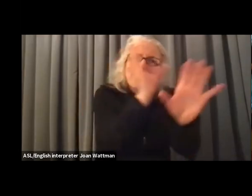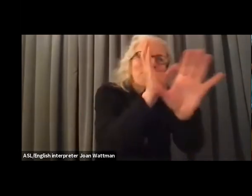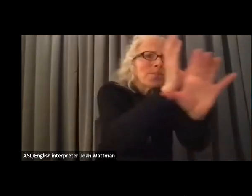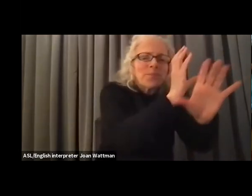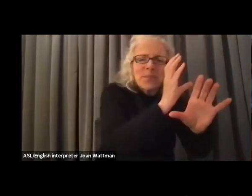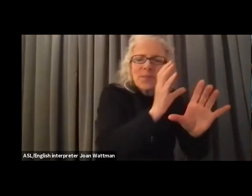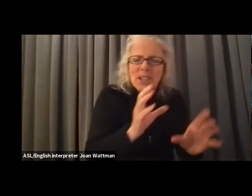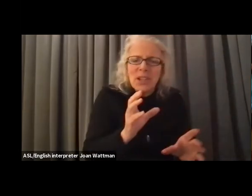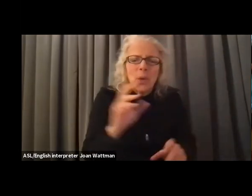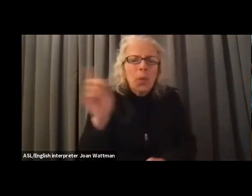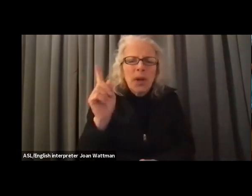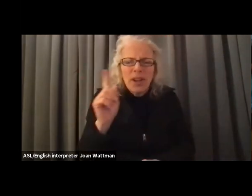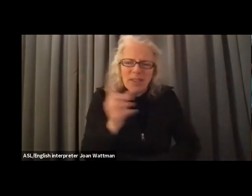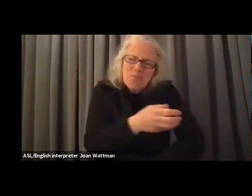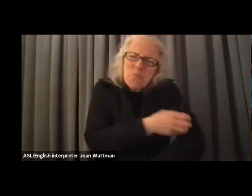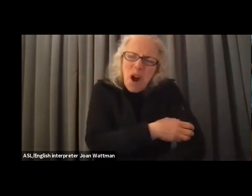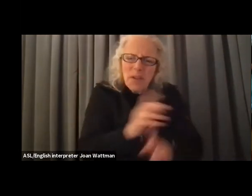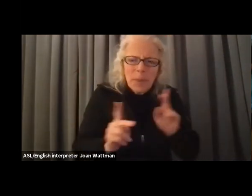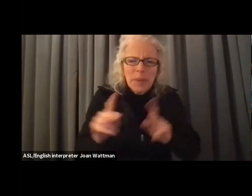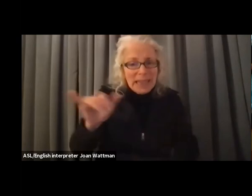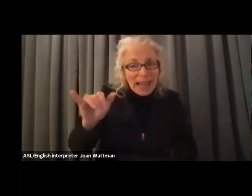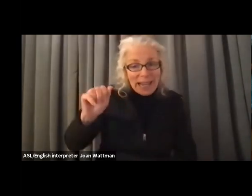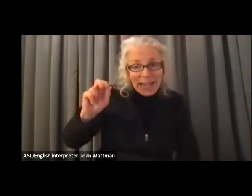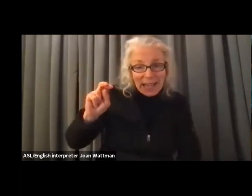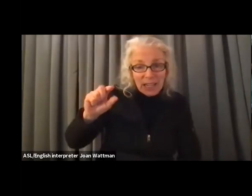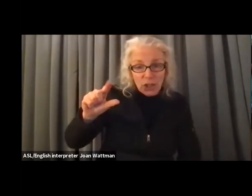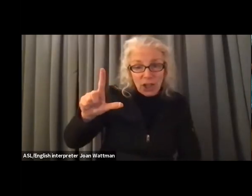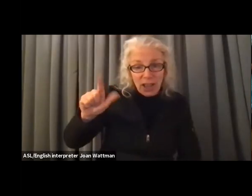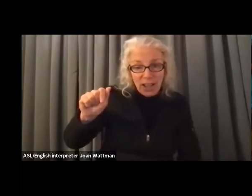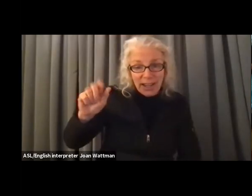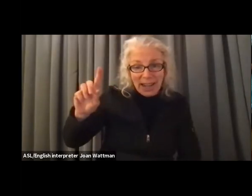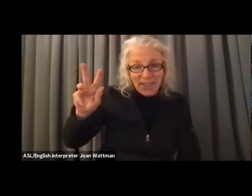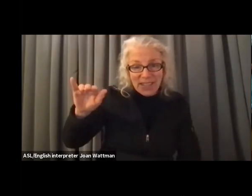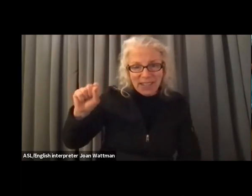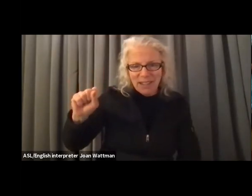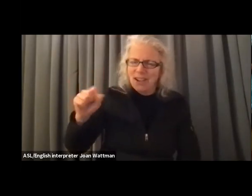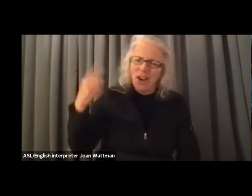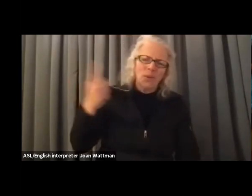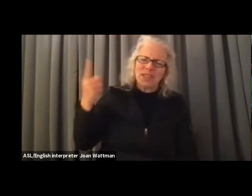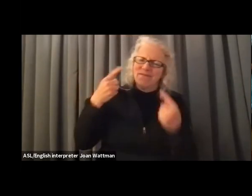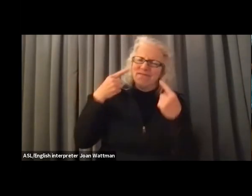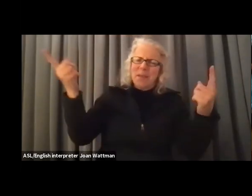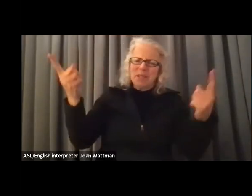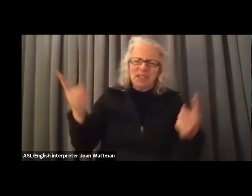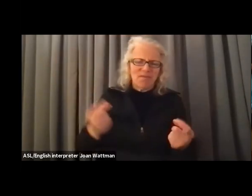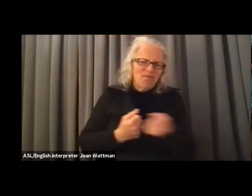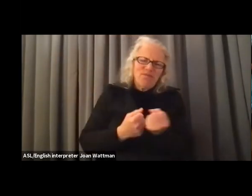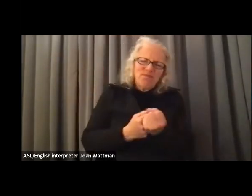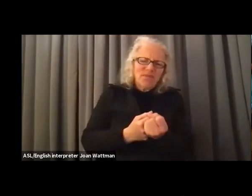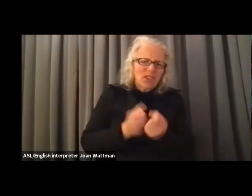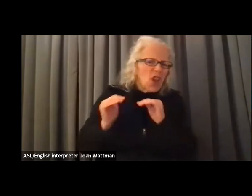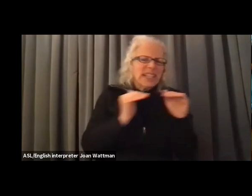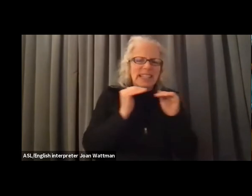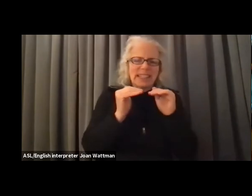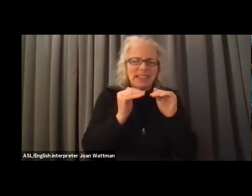las injusticias, para que su voz, sí, fuera una voz de resonancia que nos